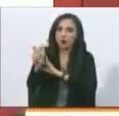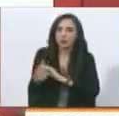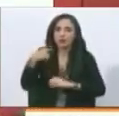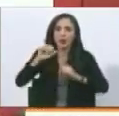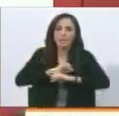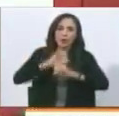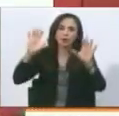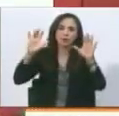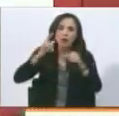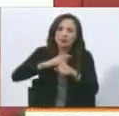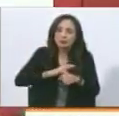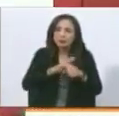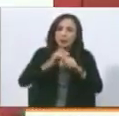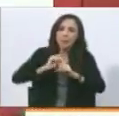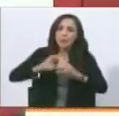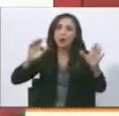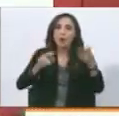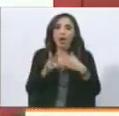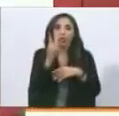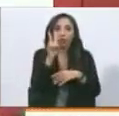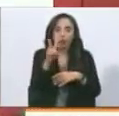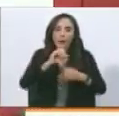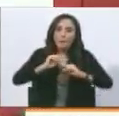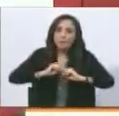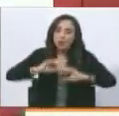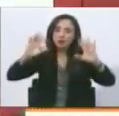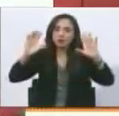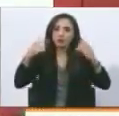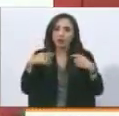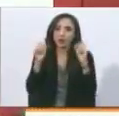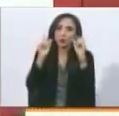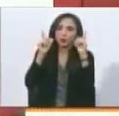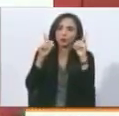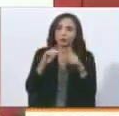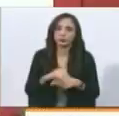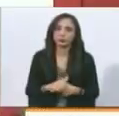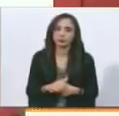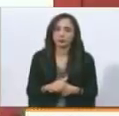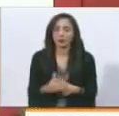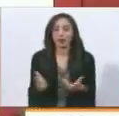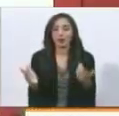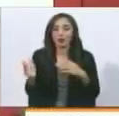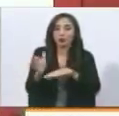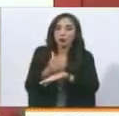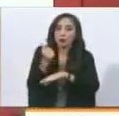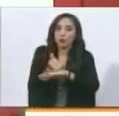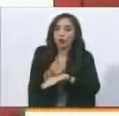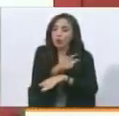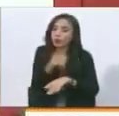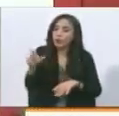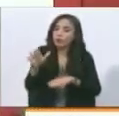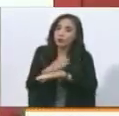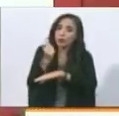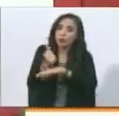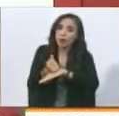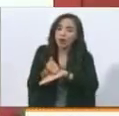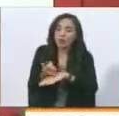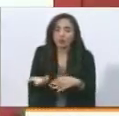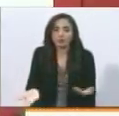bomba. Una, no, dos. O sea, el Estado benévolo está poniendo la